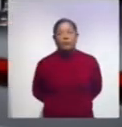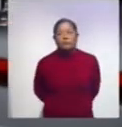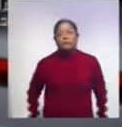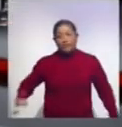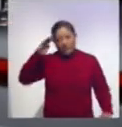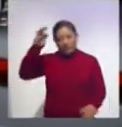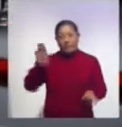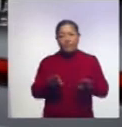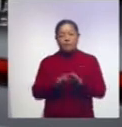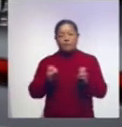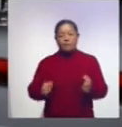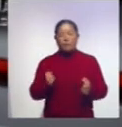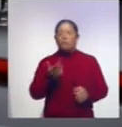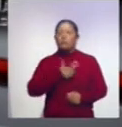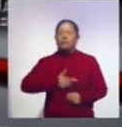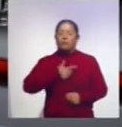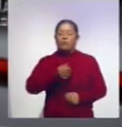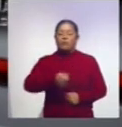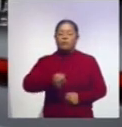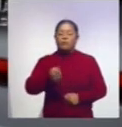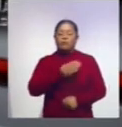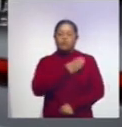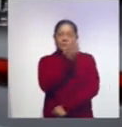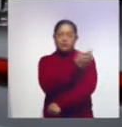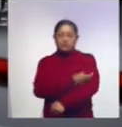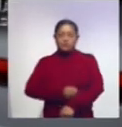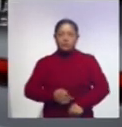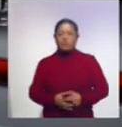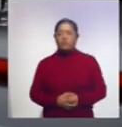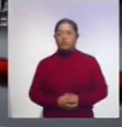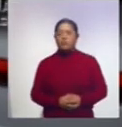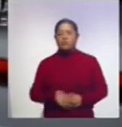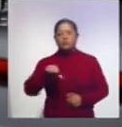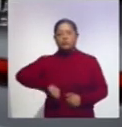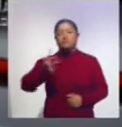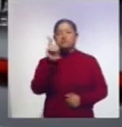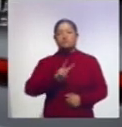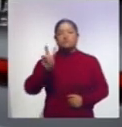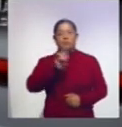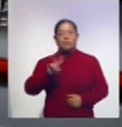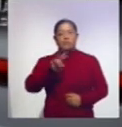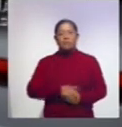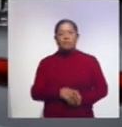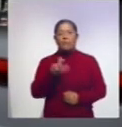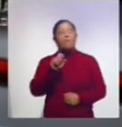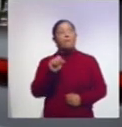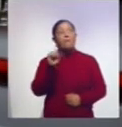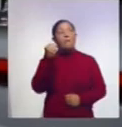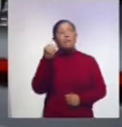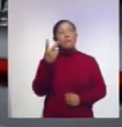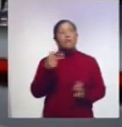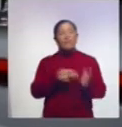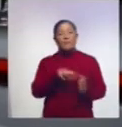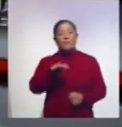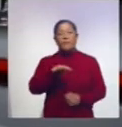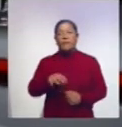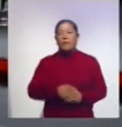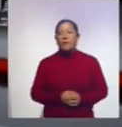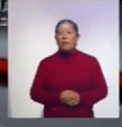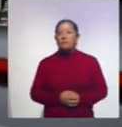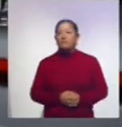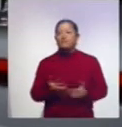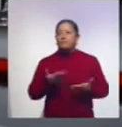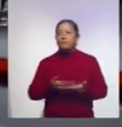Hola, ¿qué tal? ¿Cómo está? Qué gusto saludarle. Muy buenas tardes. Es viernes 20 de septiembre de 2019 y